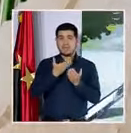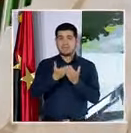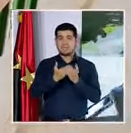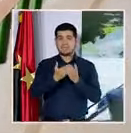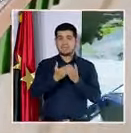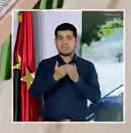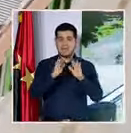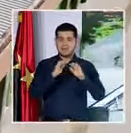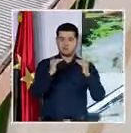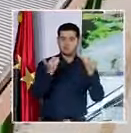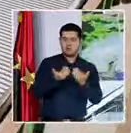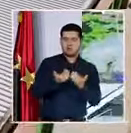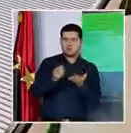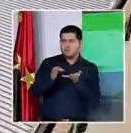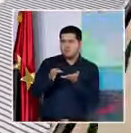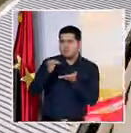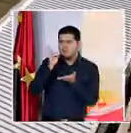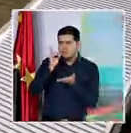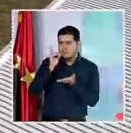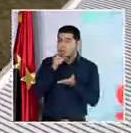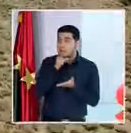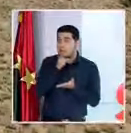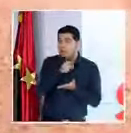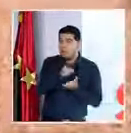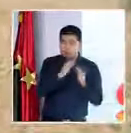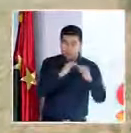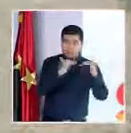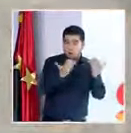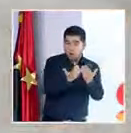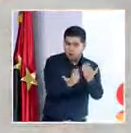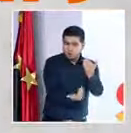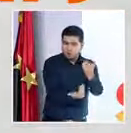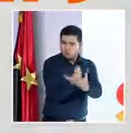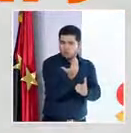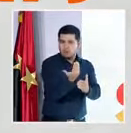la Escuela del Café. La inversión para este proyecto fue de